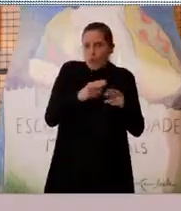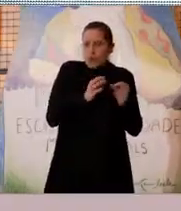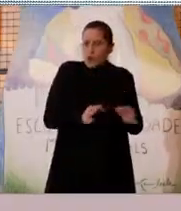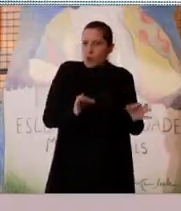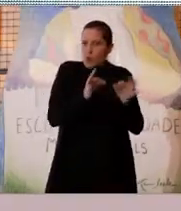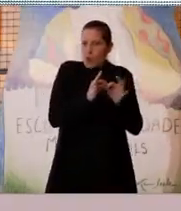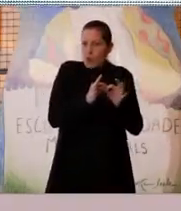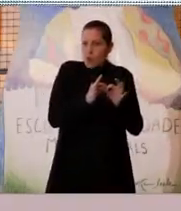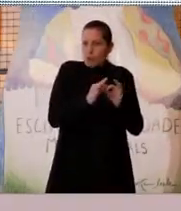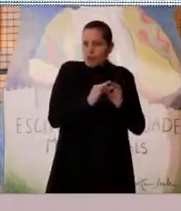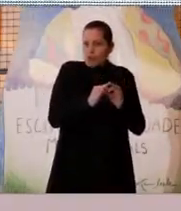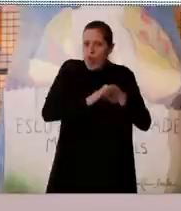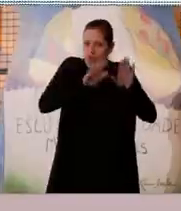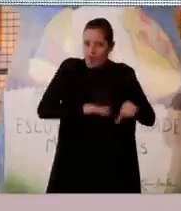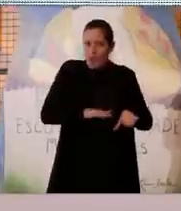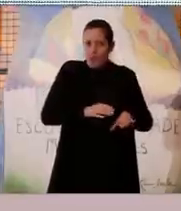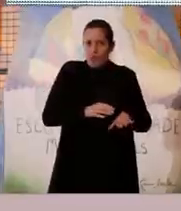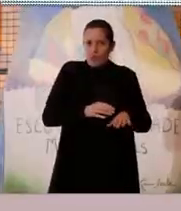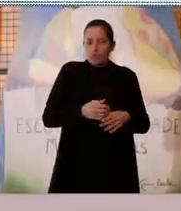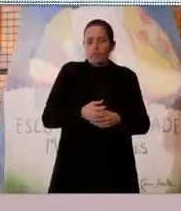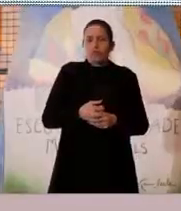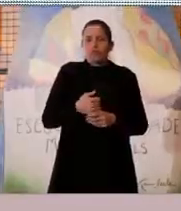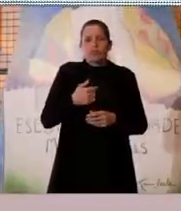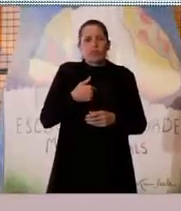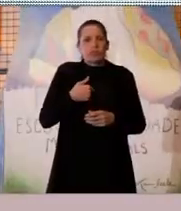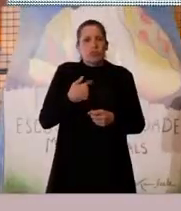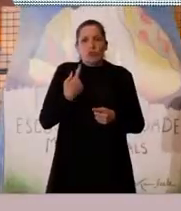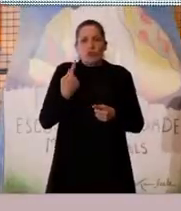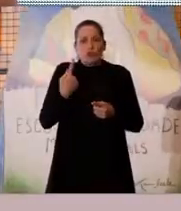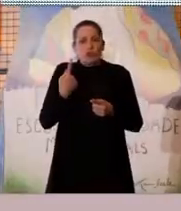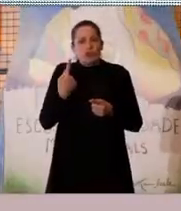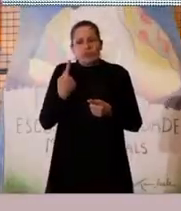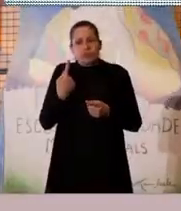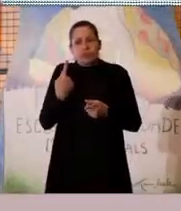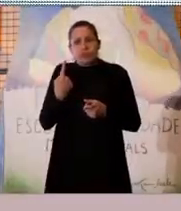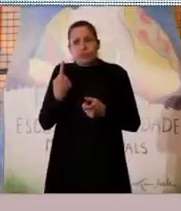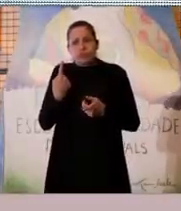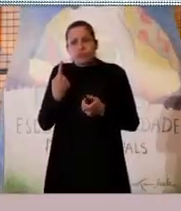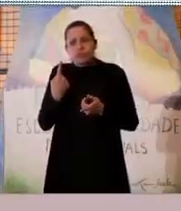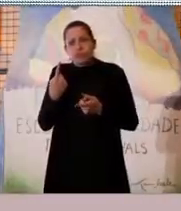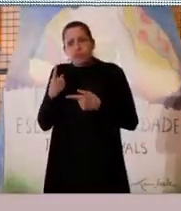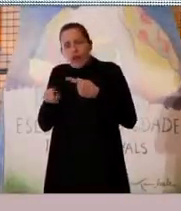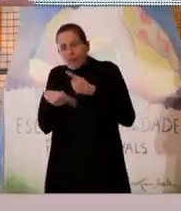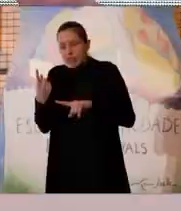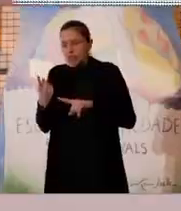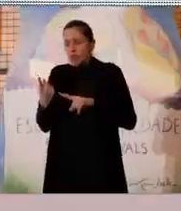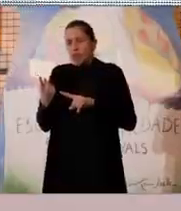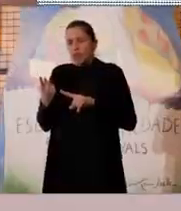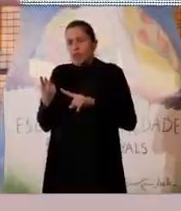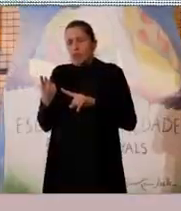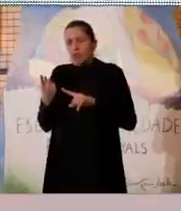lo creo eh No yo nunca he dicho nada que no creyera me he callado cosas pero no he dicho pero bueno Luego rodeada de